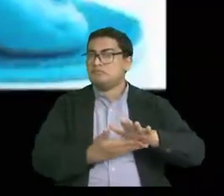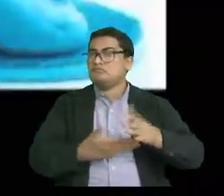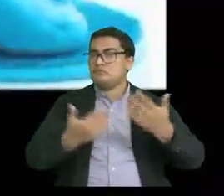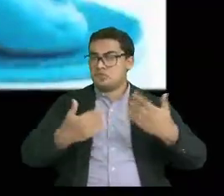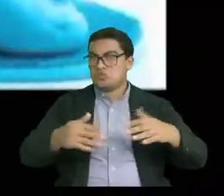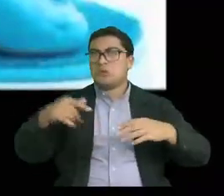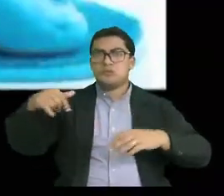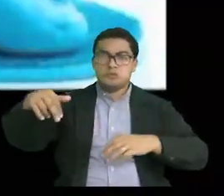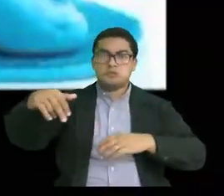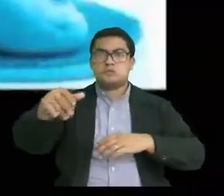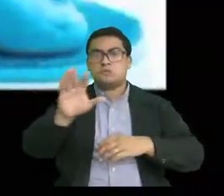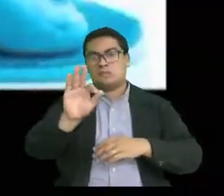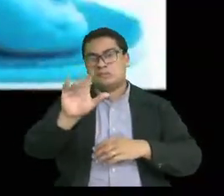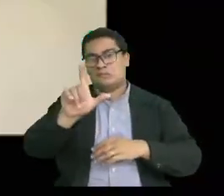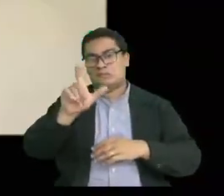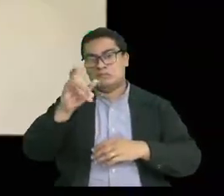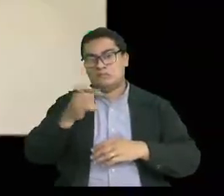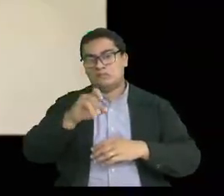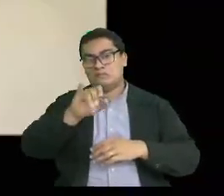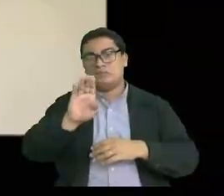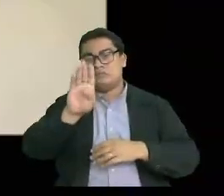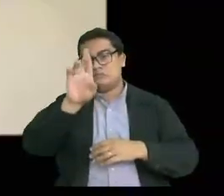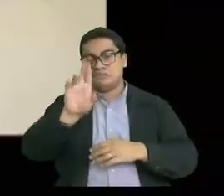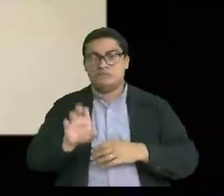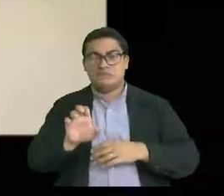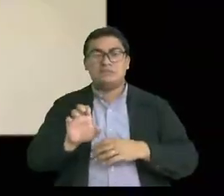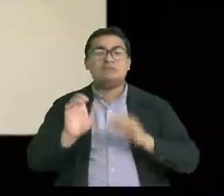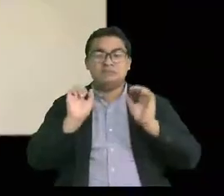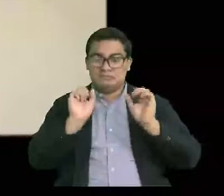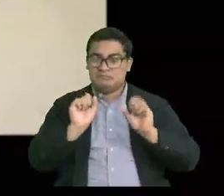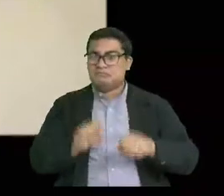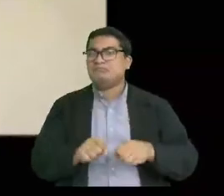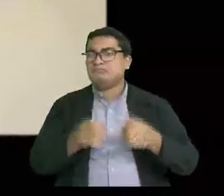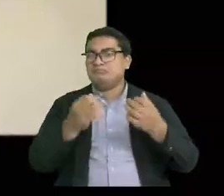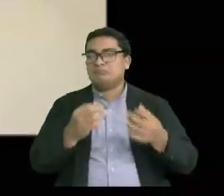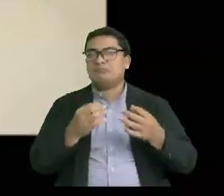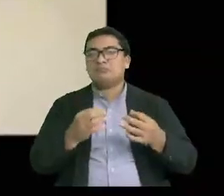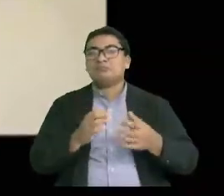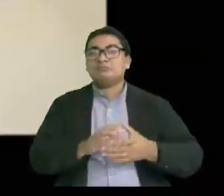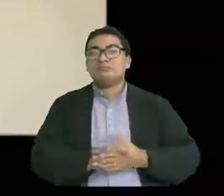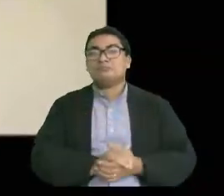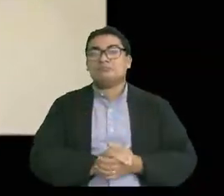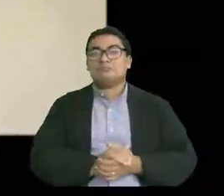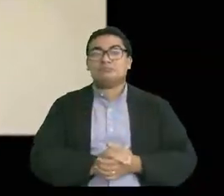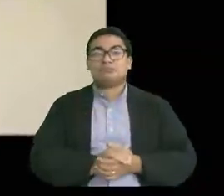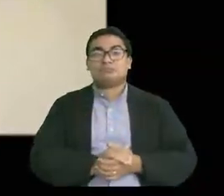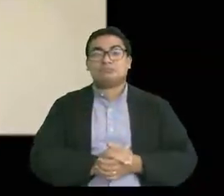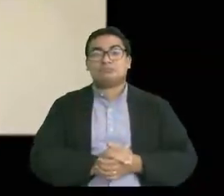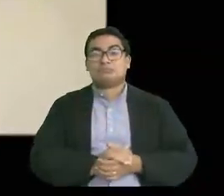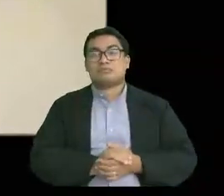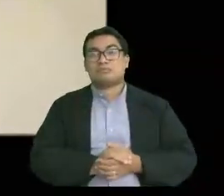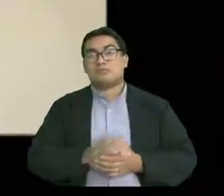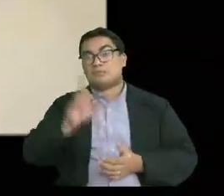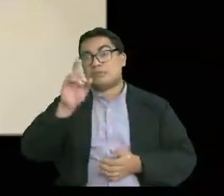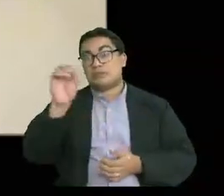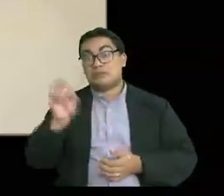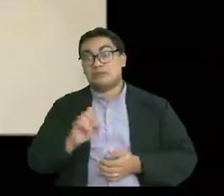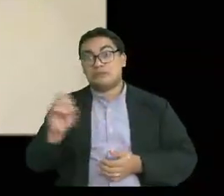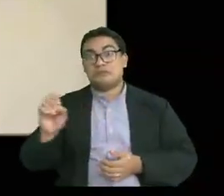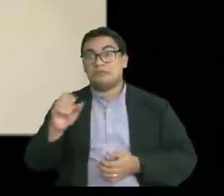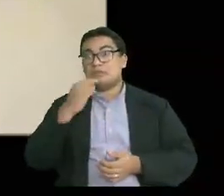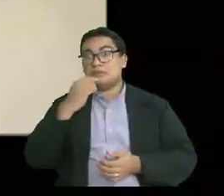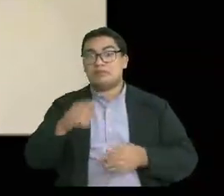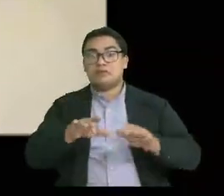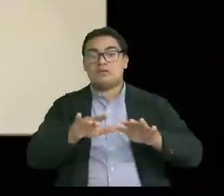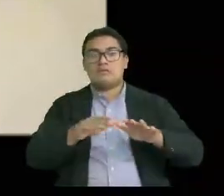que la mayoría de pie planos que hay, el 90% de los casos son flexibles. Y el otro grupo, el 10% o menos, es el